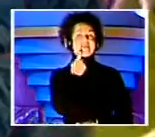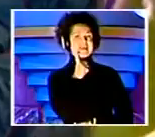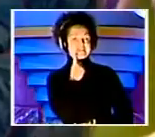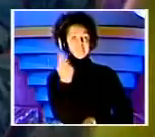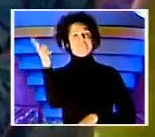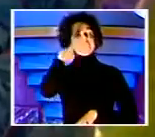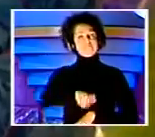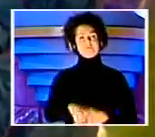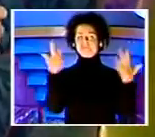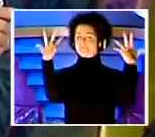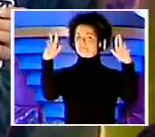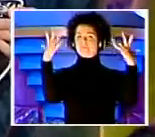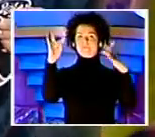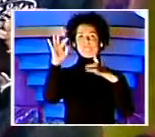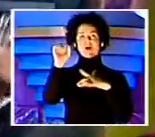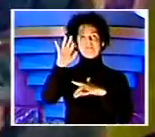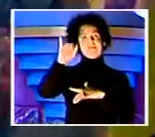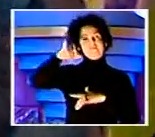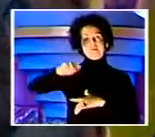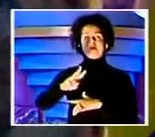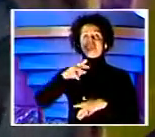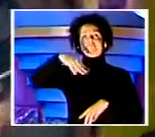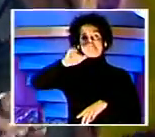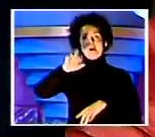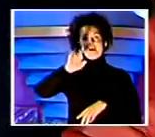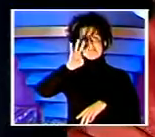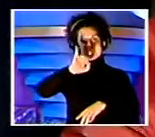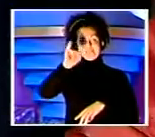Recibimos también con un fortísimo aplauso a Fátima Martín Montes de Oca, periodista.